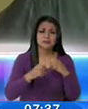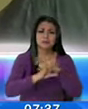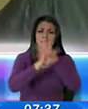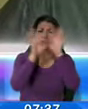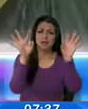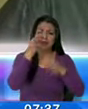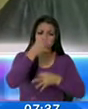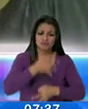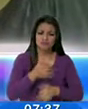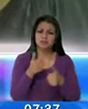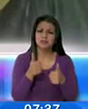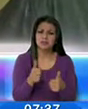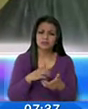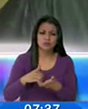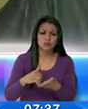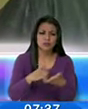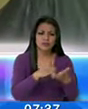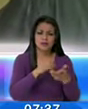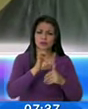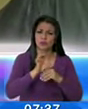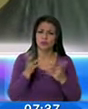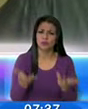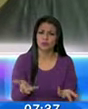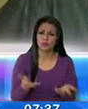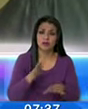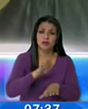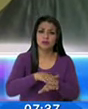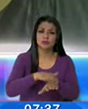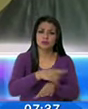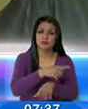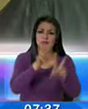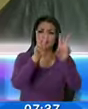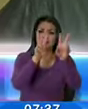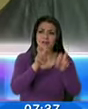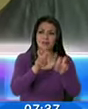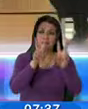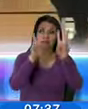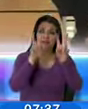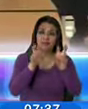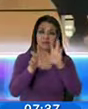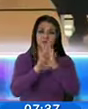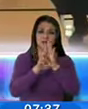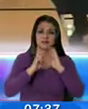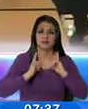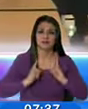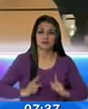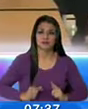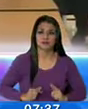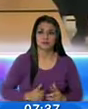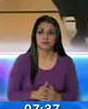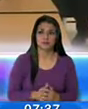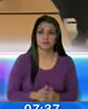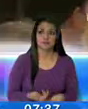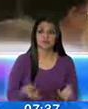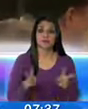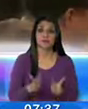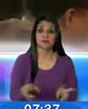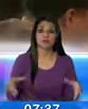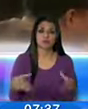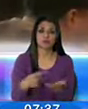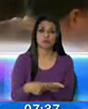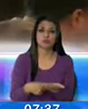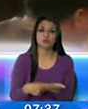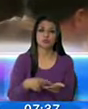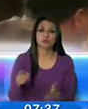honesta, decente, solidaria con el país respecto a este Código Orgánico de Salud. Es más, hacen referencia a la reunión mantenida con